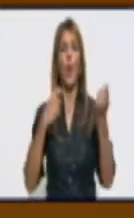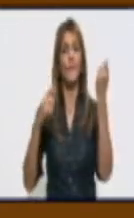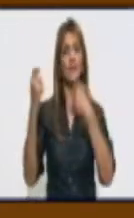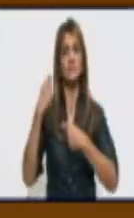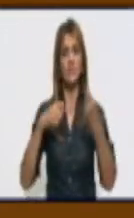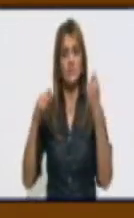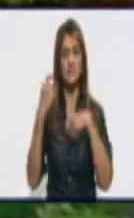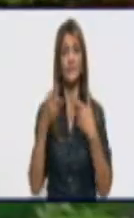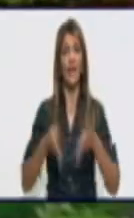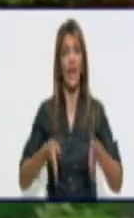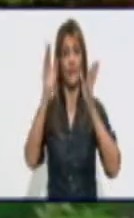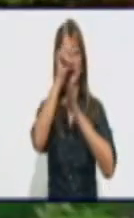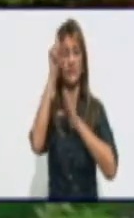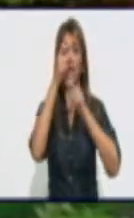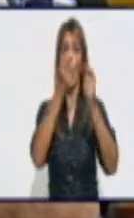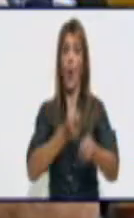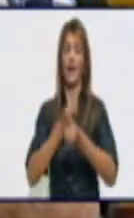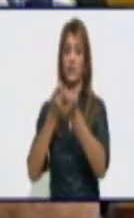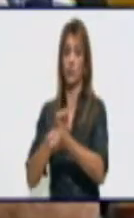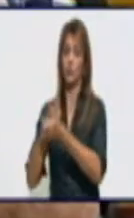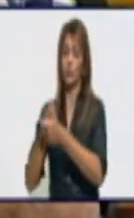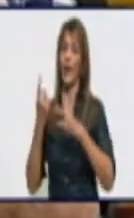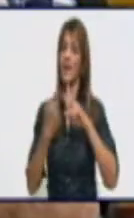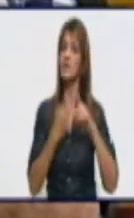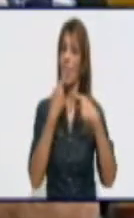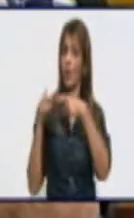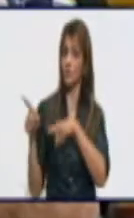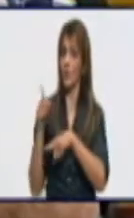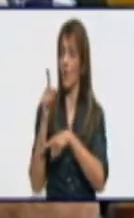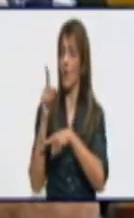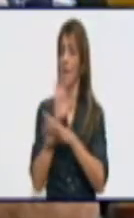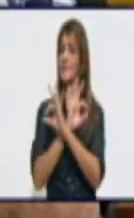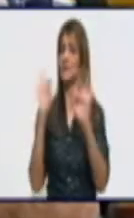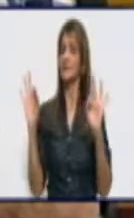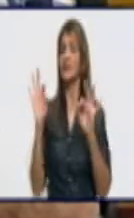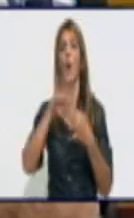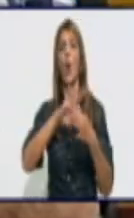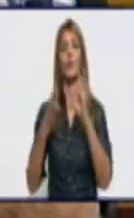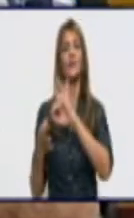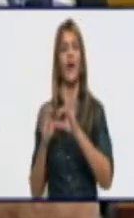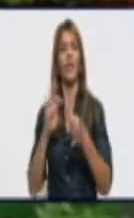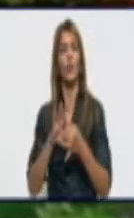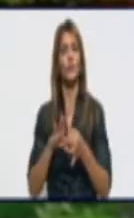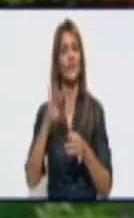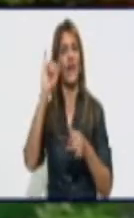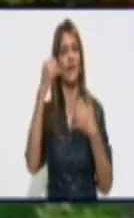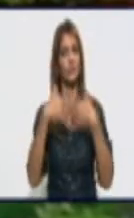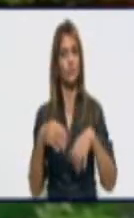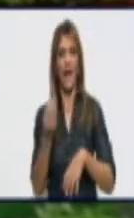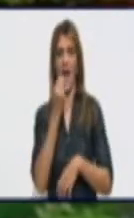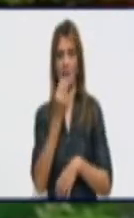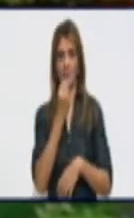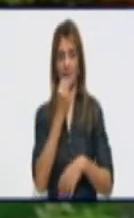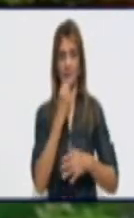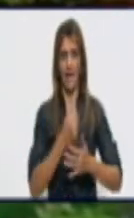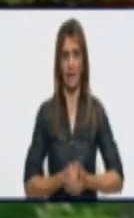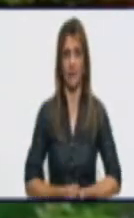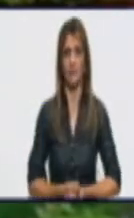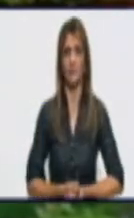de la Agricultura, y Roger Fernández Bodaño, coordinador del Ministerio de la Industria Alimentaria en la provincia de